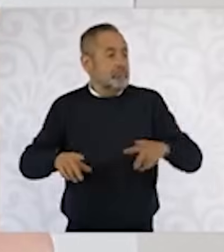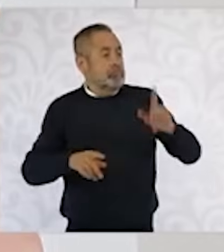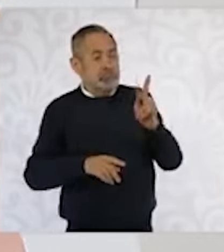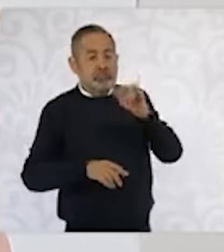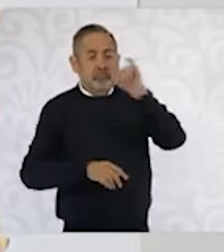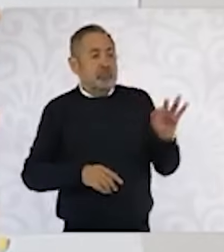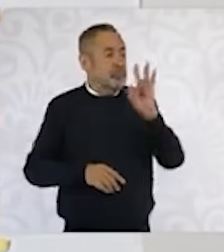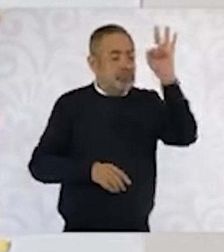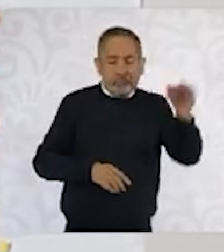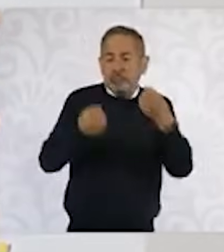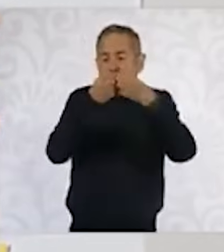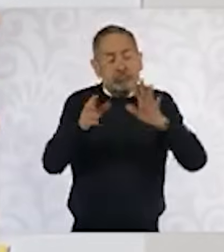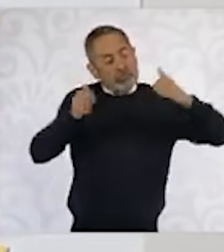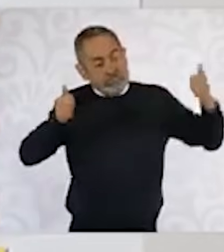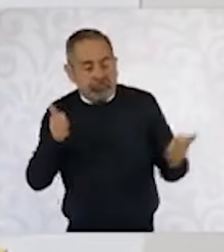Poder Judicial.